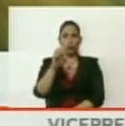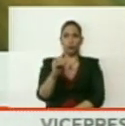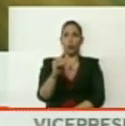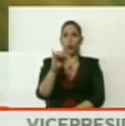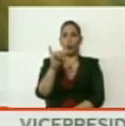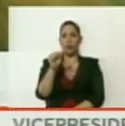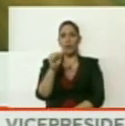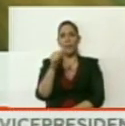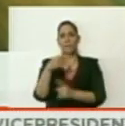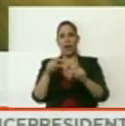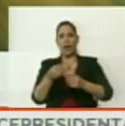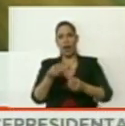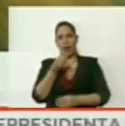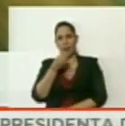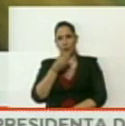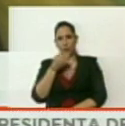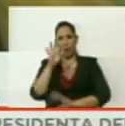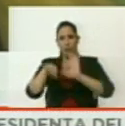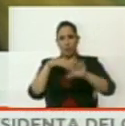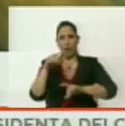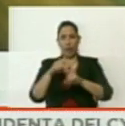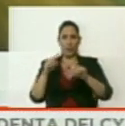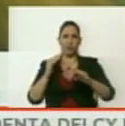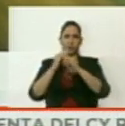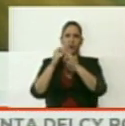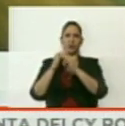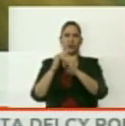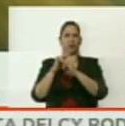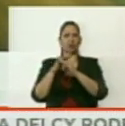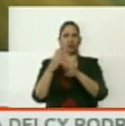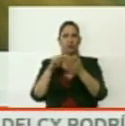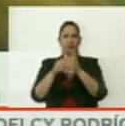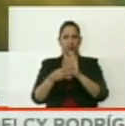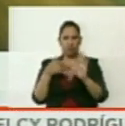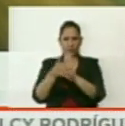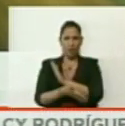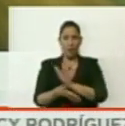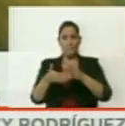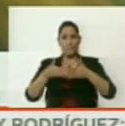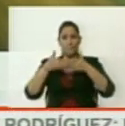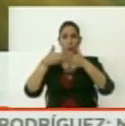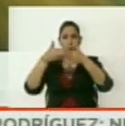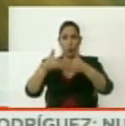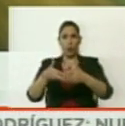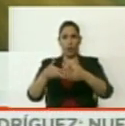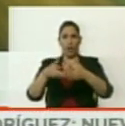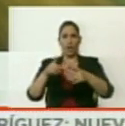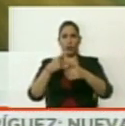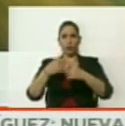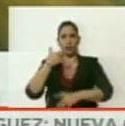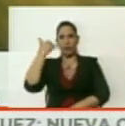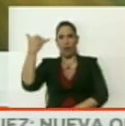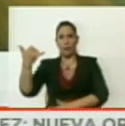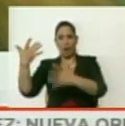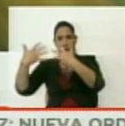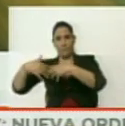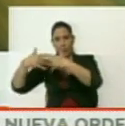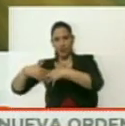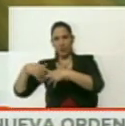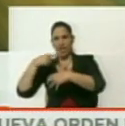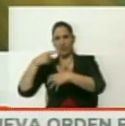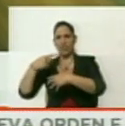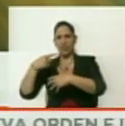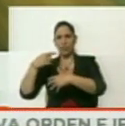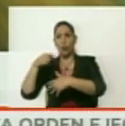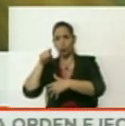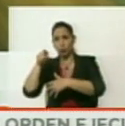alimentos de animales, y los frenan. Los frenan, quiero decir, que si viene el buque en trayecto, llaman a la compañía y le dicen: aló, ¿usted